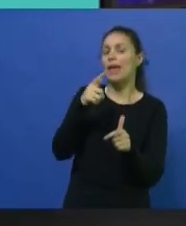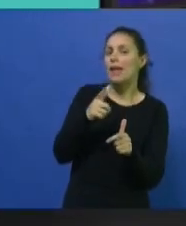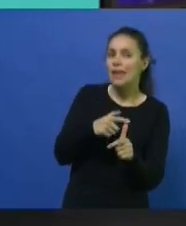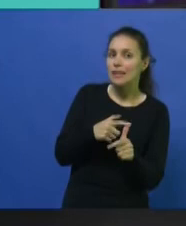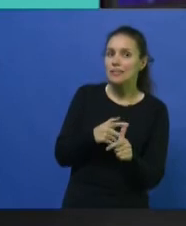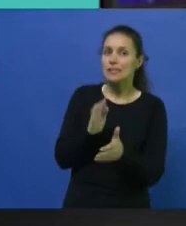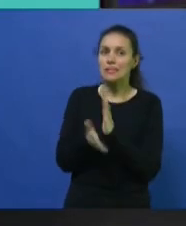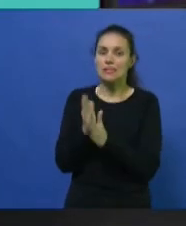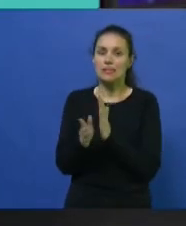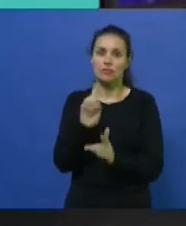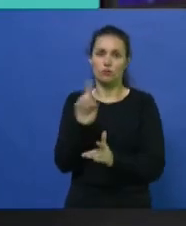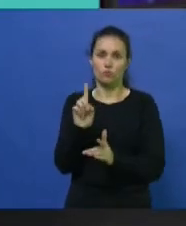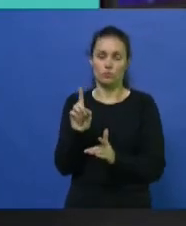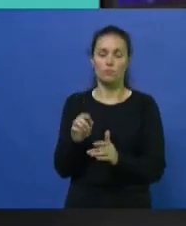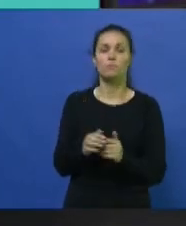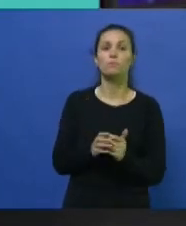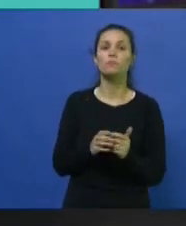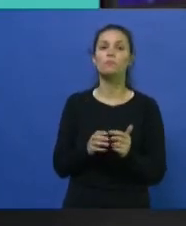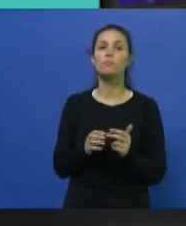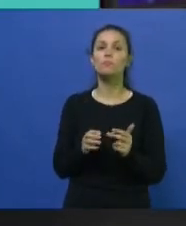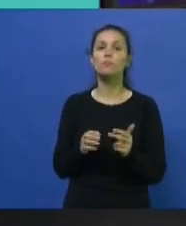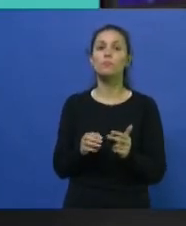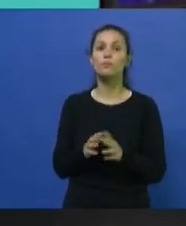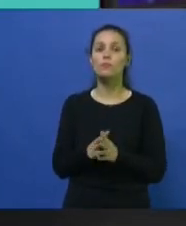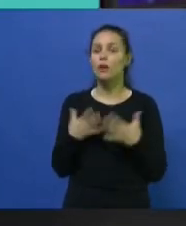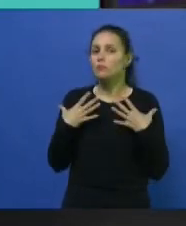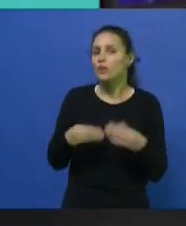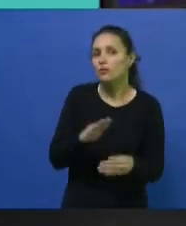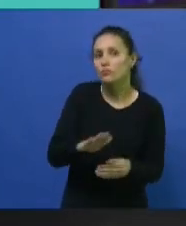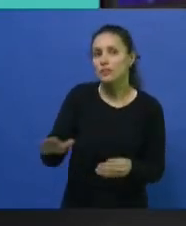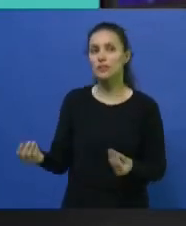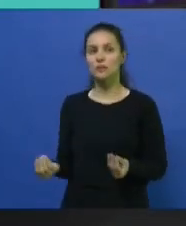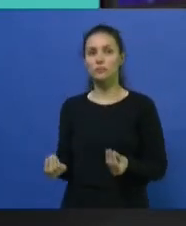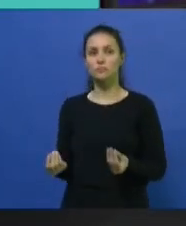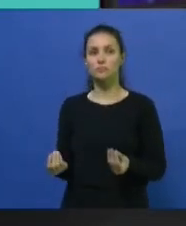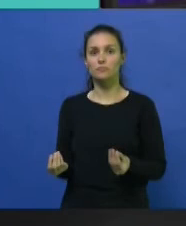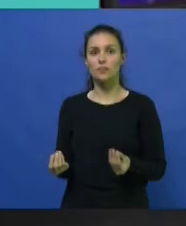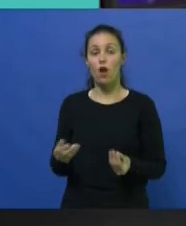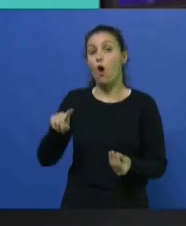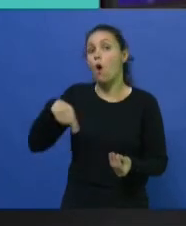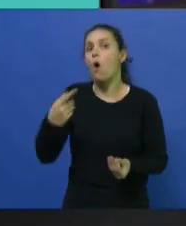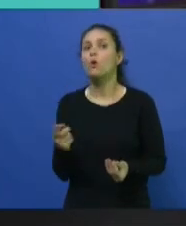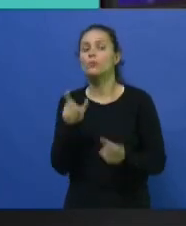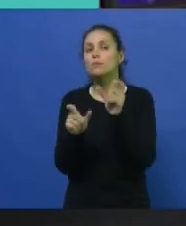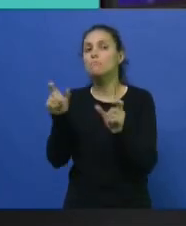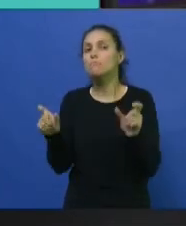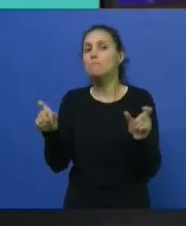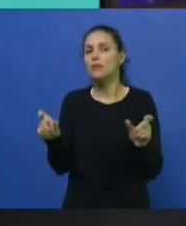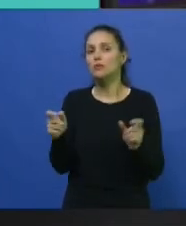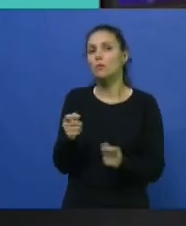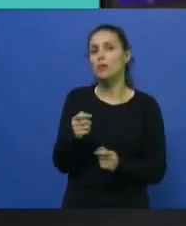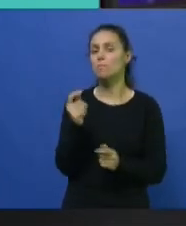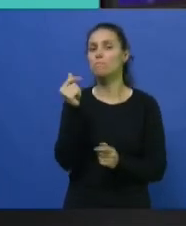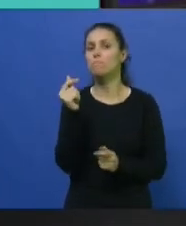no pierda el tiempo literalmente de colocar la vacuna en la salud de los chicos pero el que no tiene el que no tiene esos 2.500